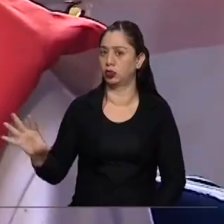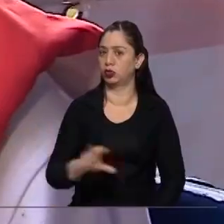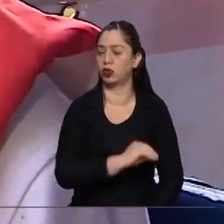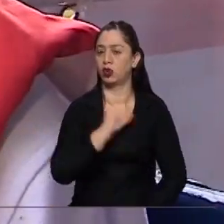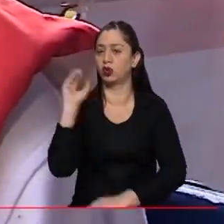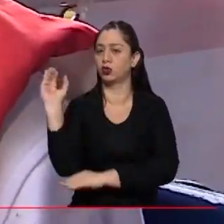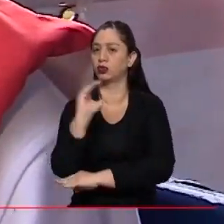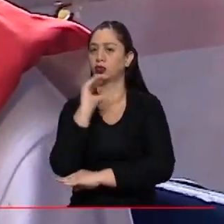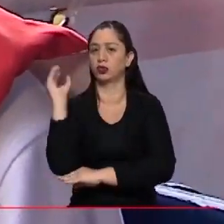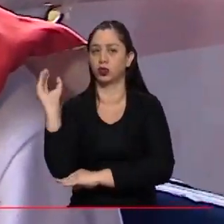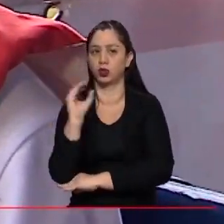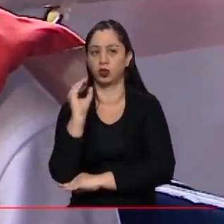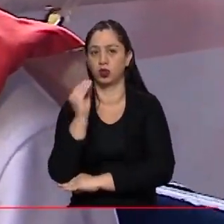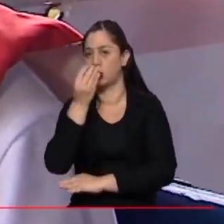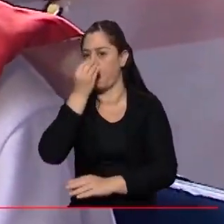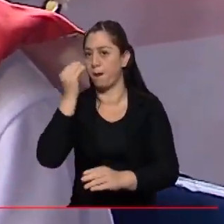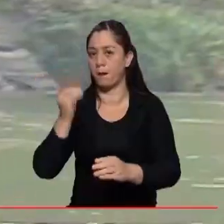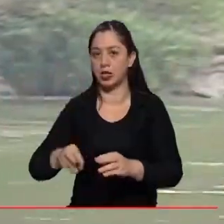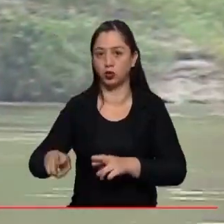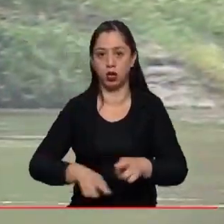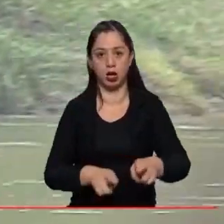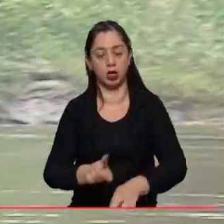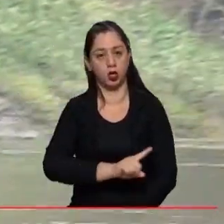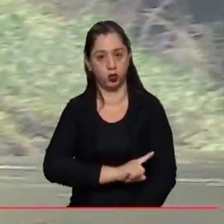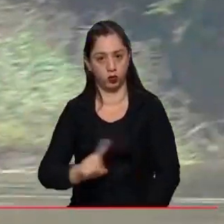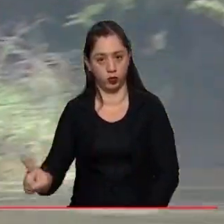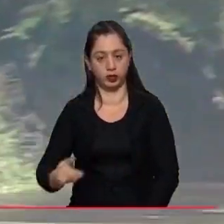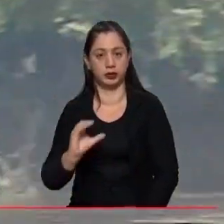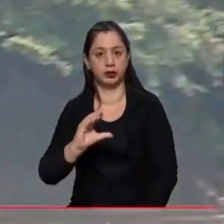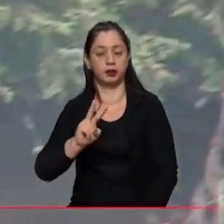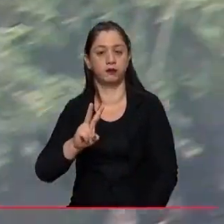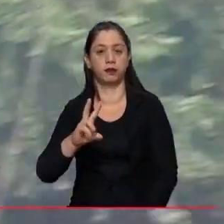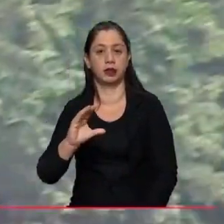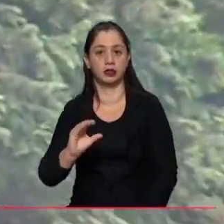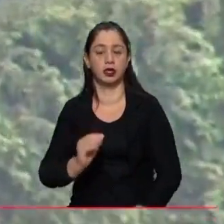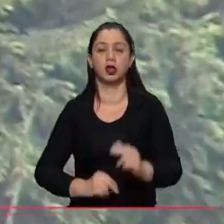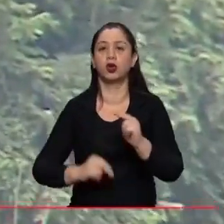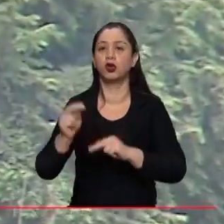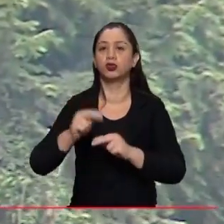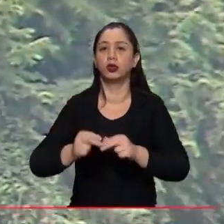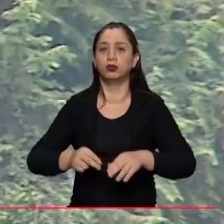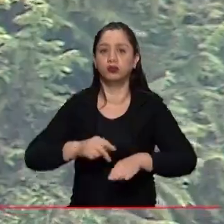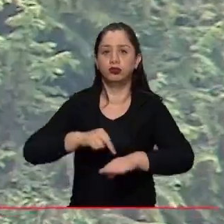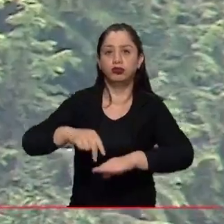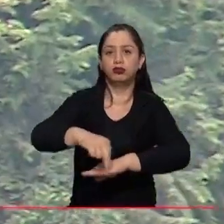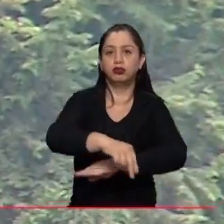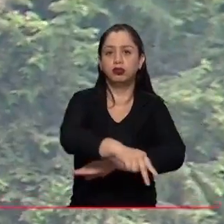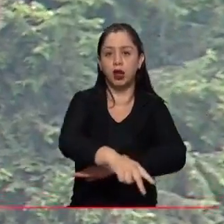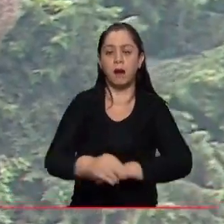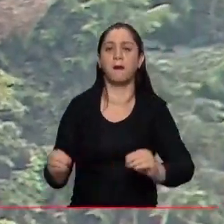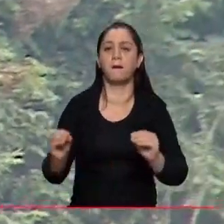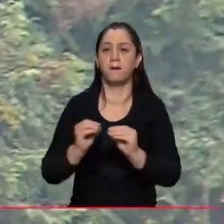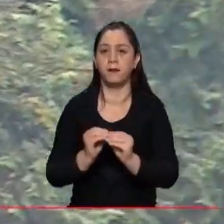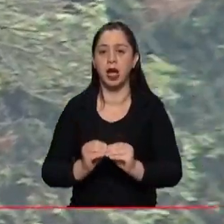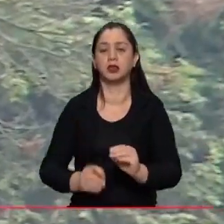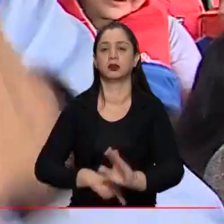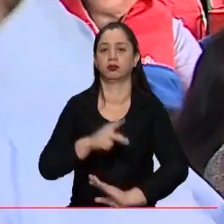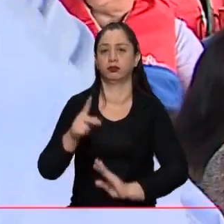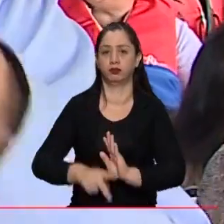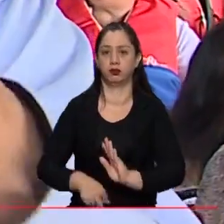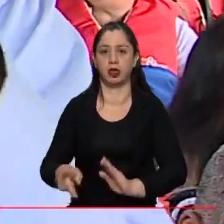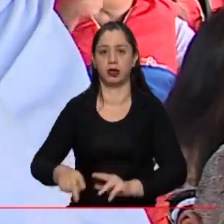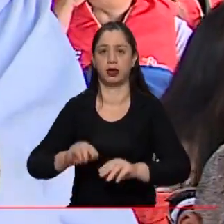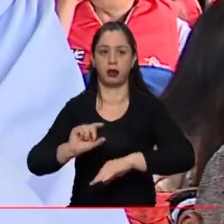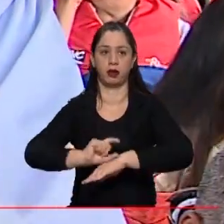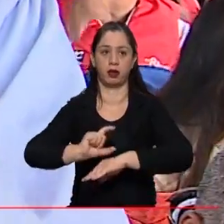colombianos no tiramos basura a los ríos. La CBC planea construir 2 muelles más para prolongar los trayectos educativos.